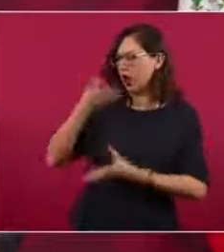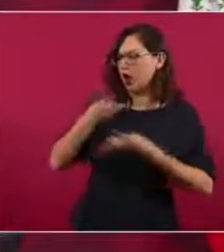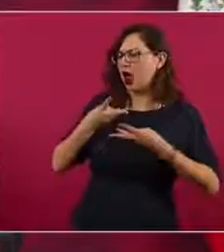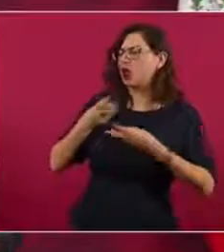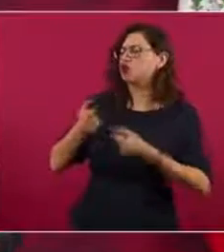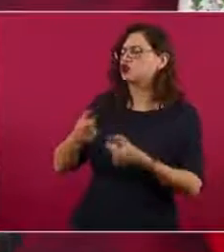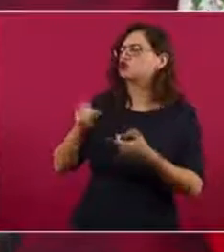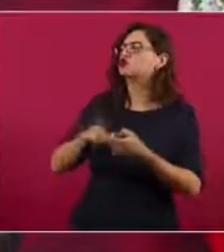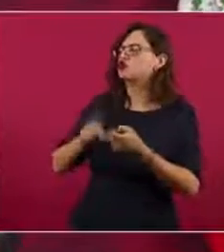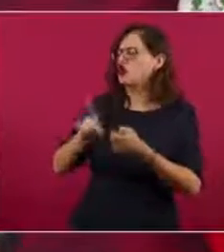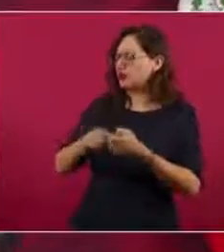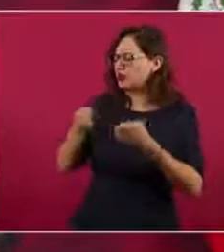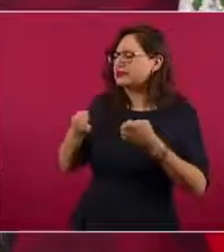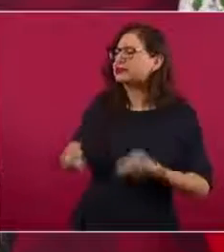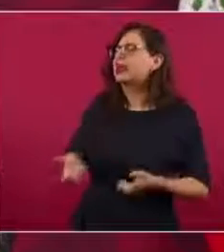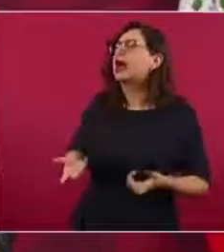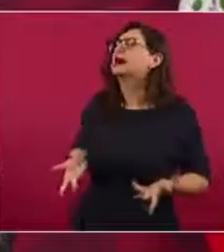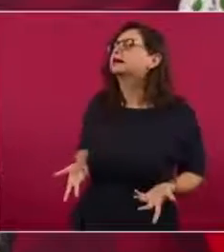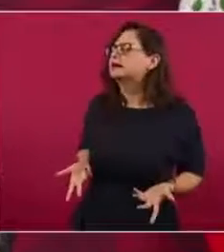Pues a ver,